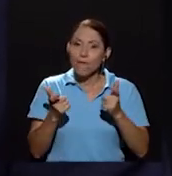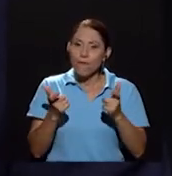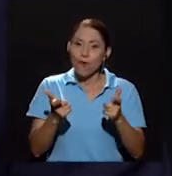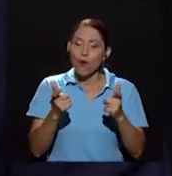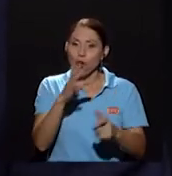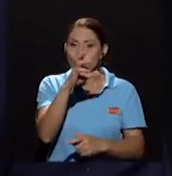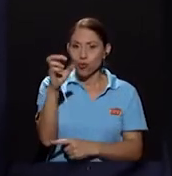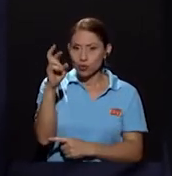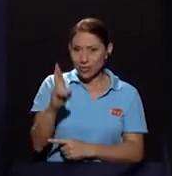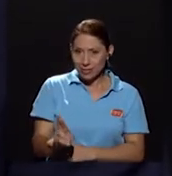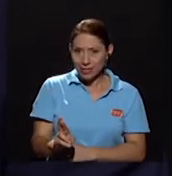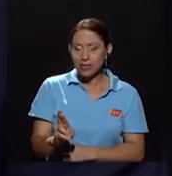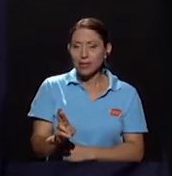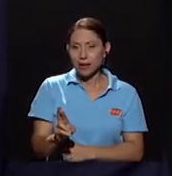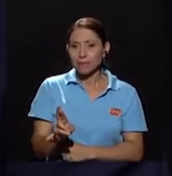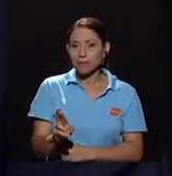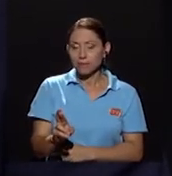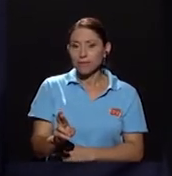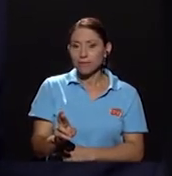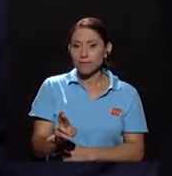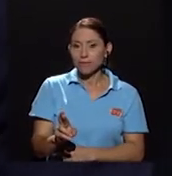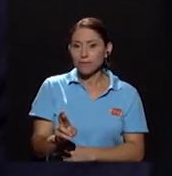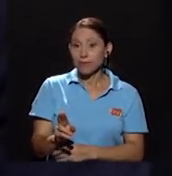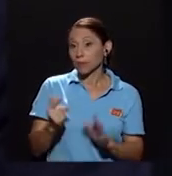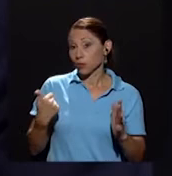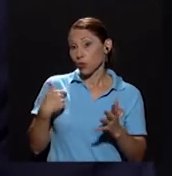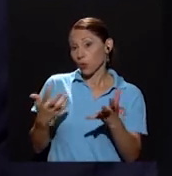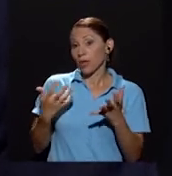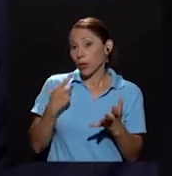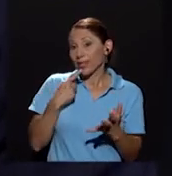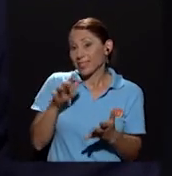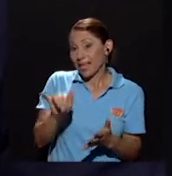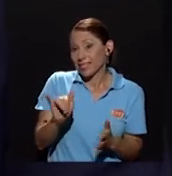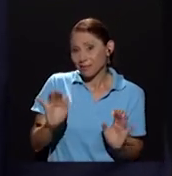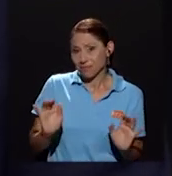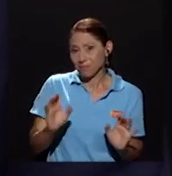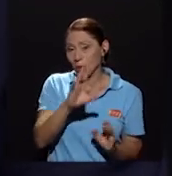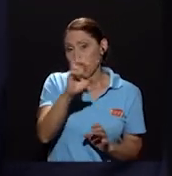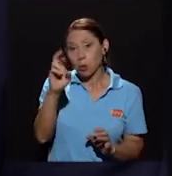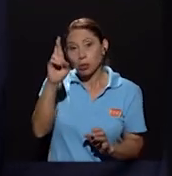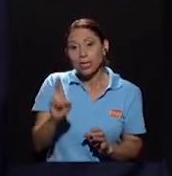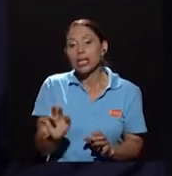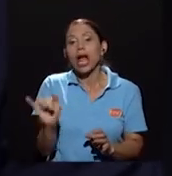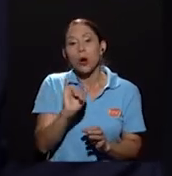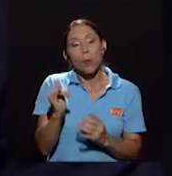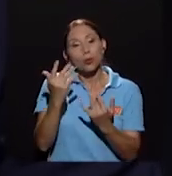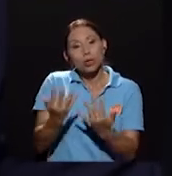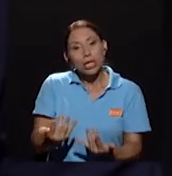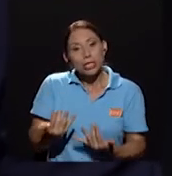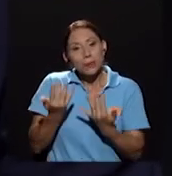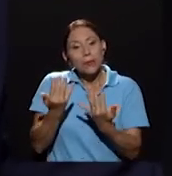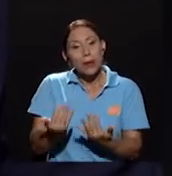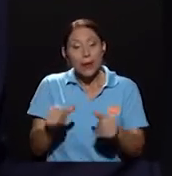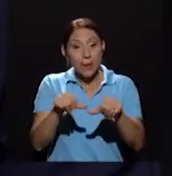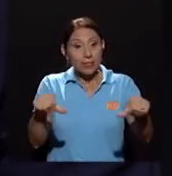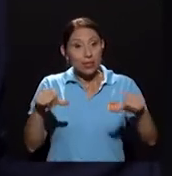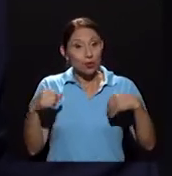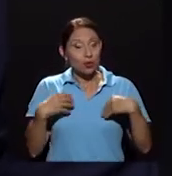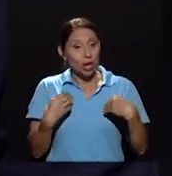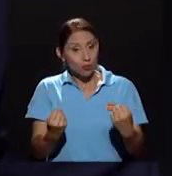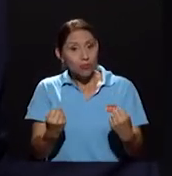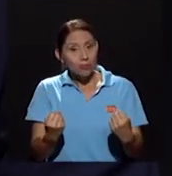como y esto lo quiero decir así como era de esperar el sector salud es uno de los sectores